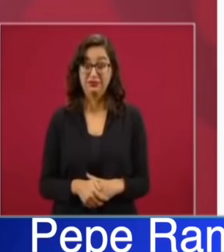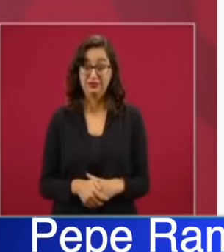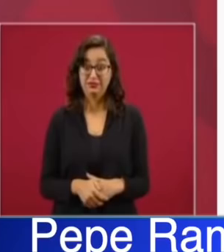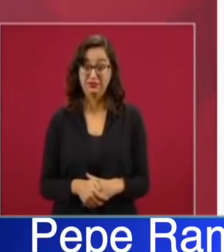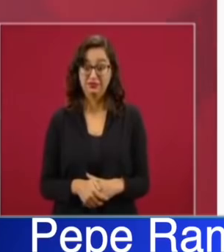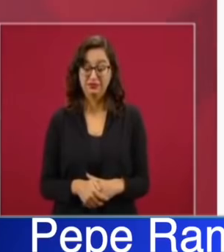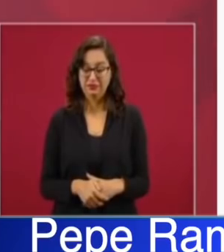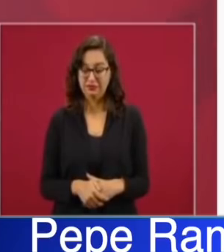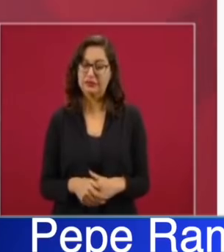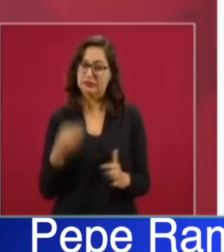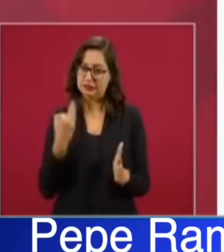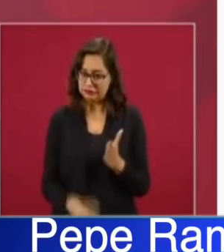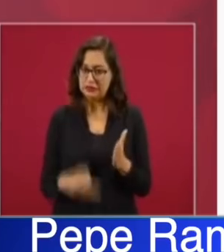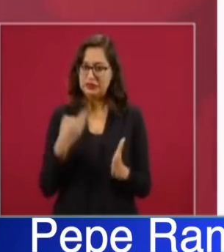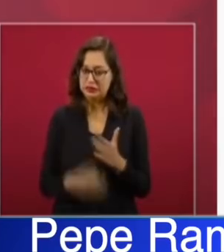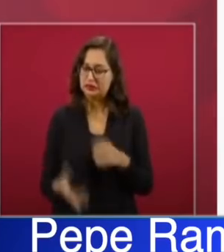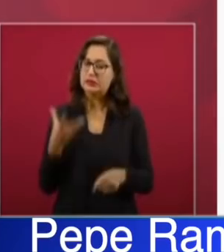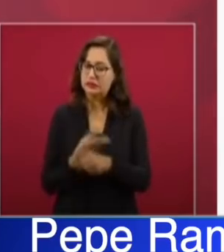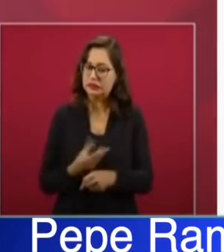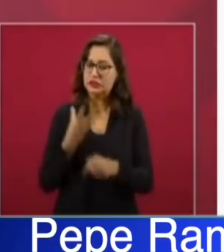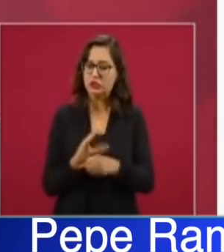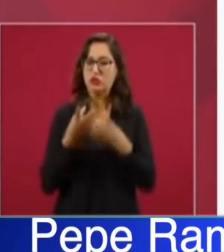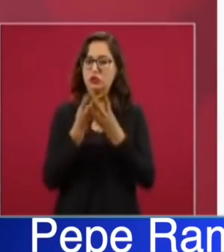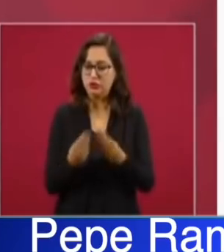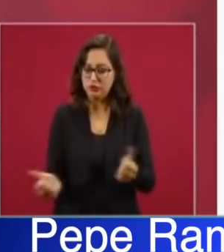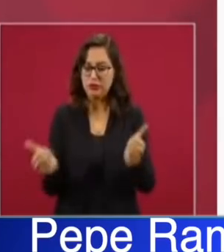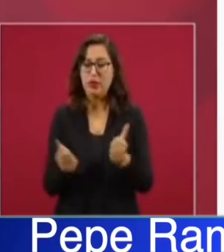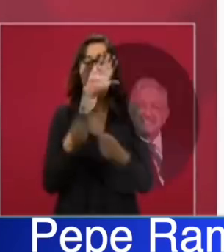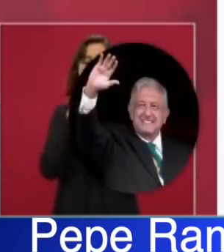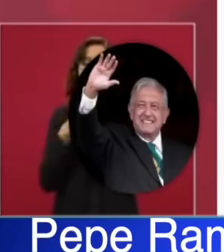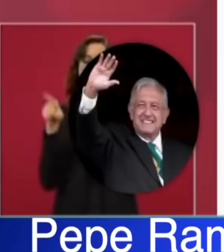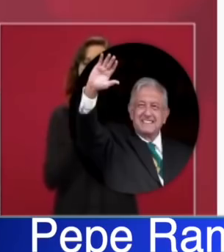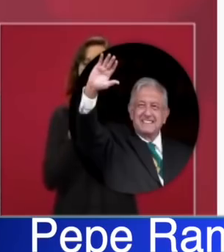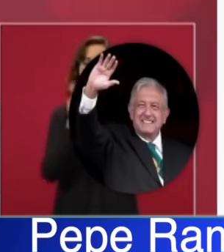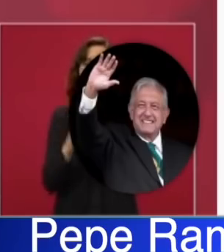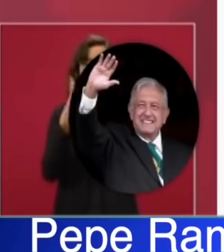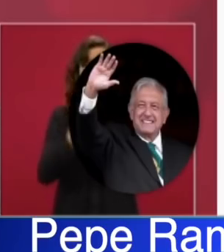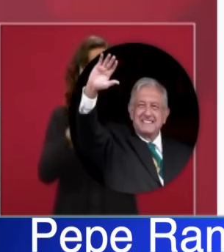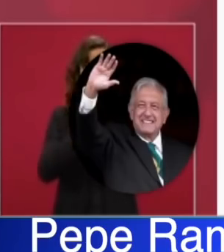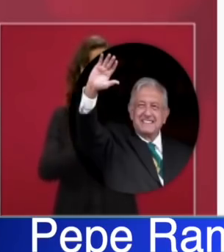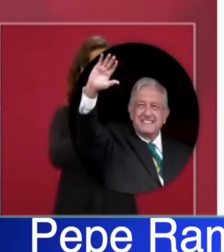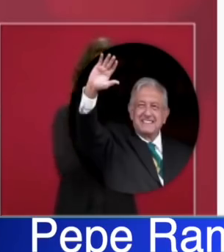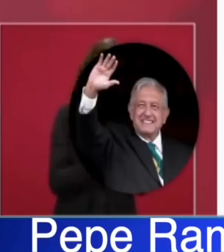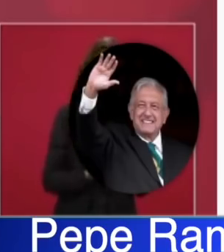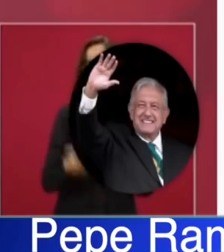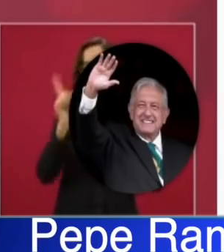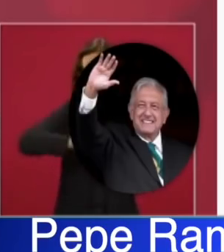Entonces, todavía tenemos ahí que resolver, es como lo de los factureros, todavía no terminamos de